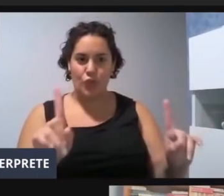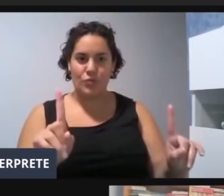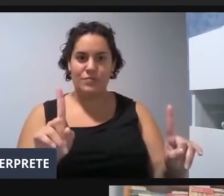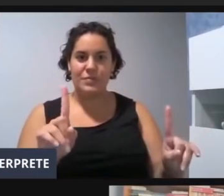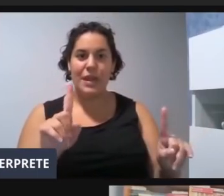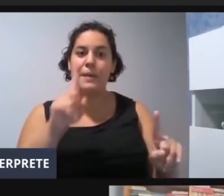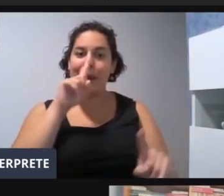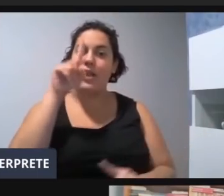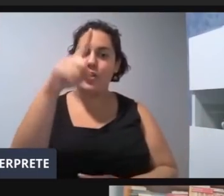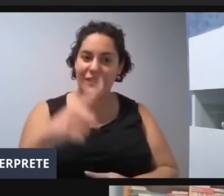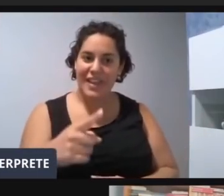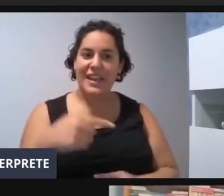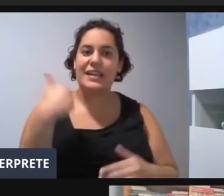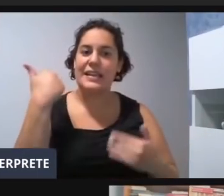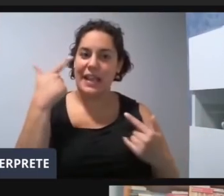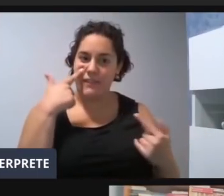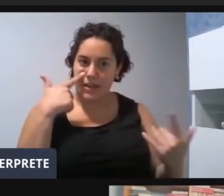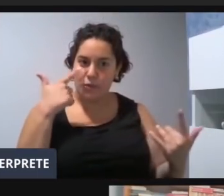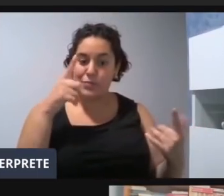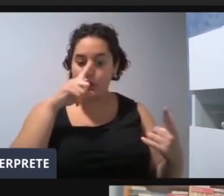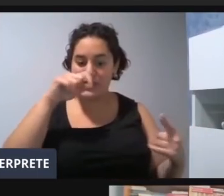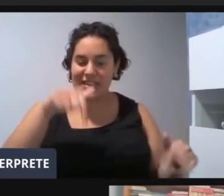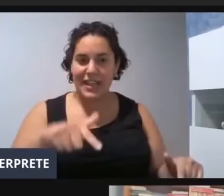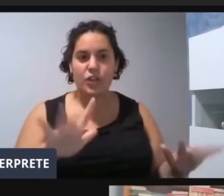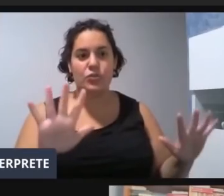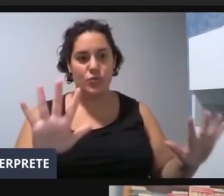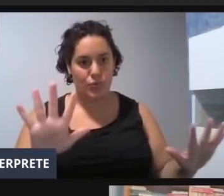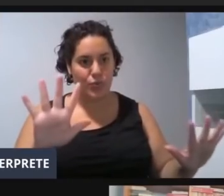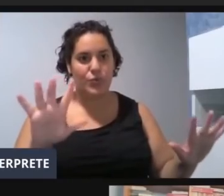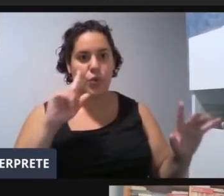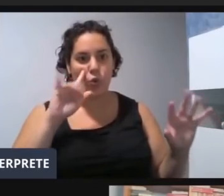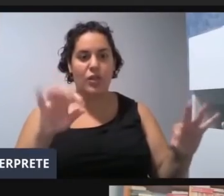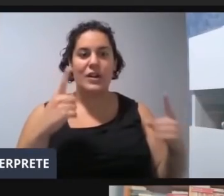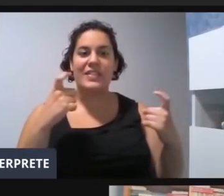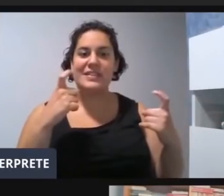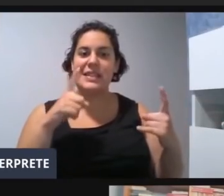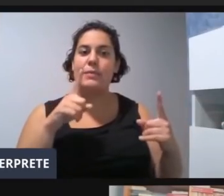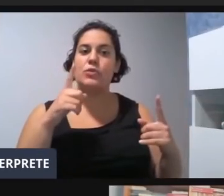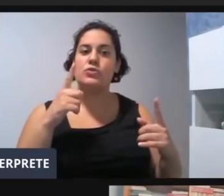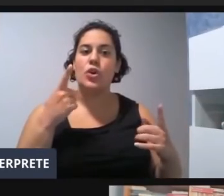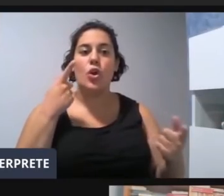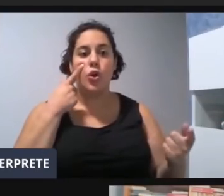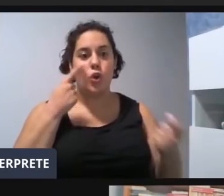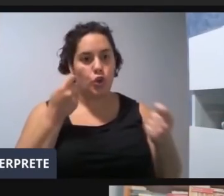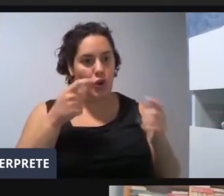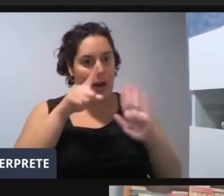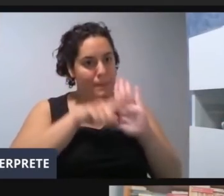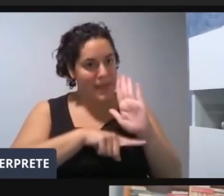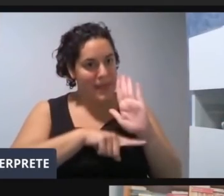otoño-invierno hay que contar con las conocidas medidas de salud pública, higiene, distancia, etcétera.